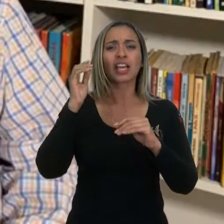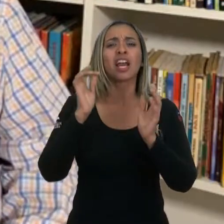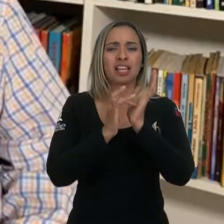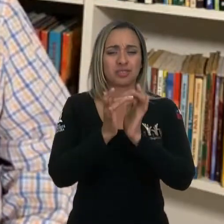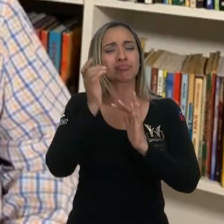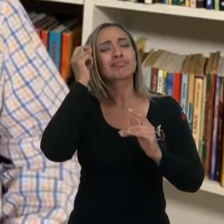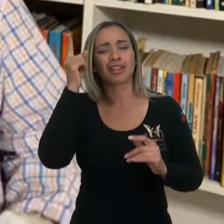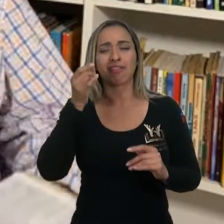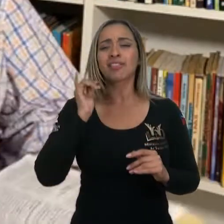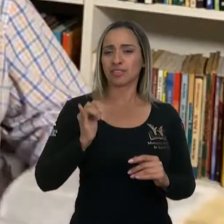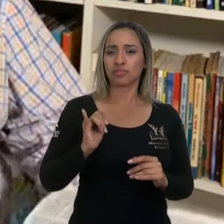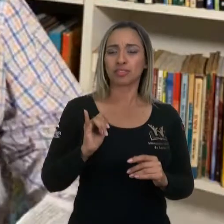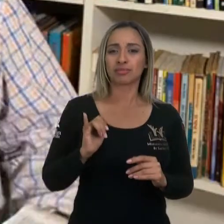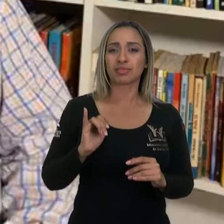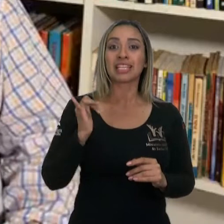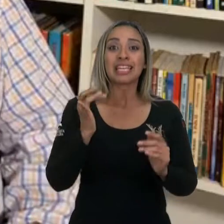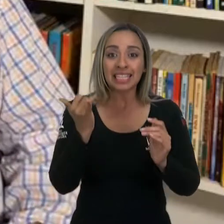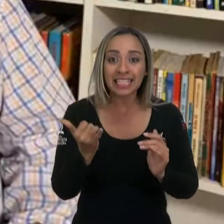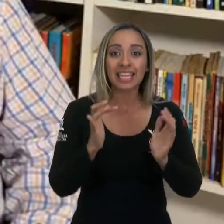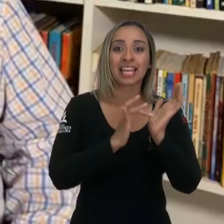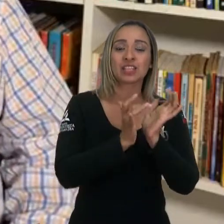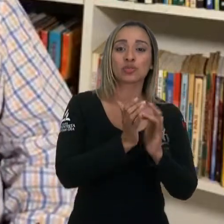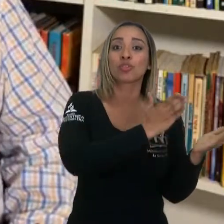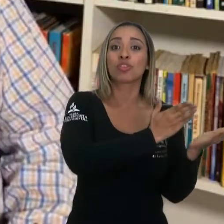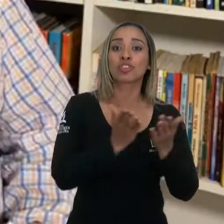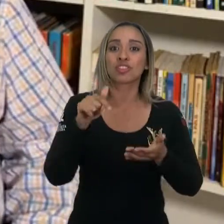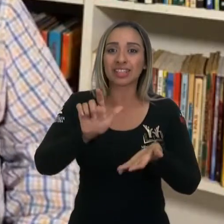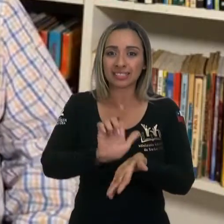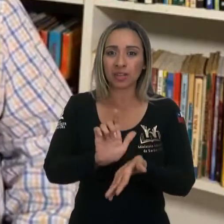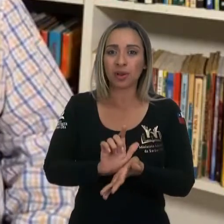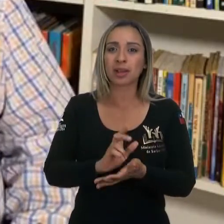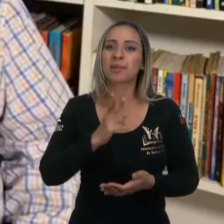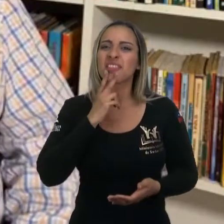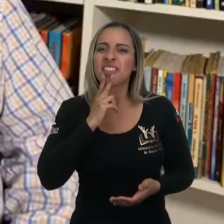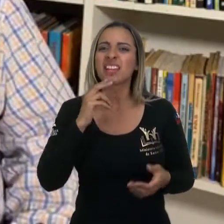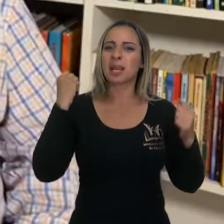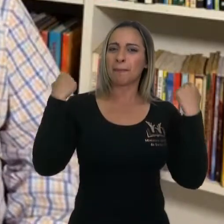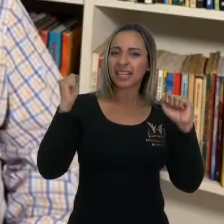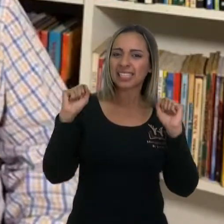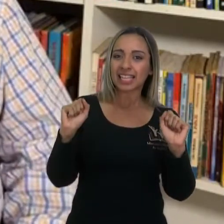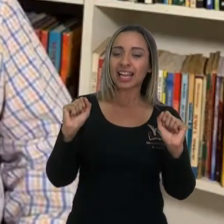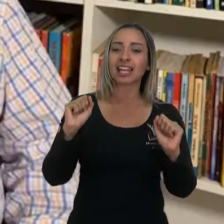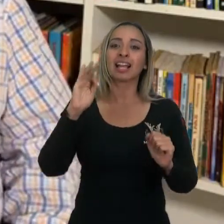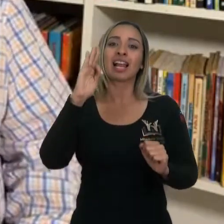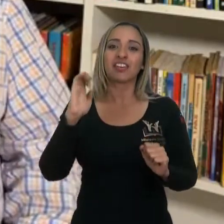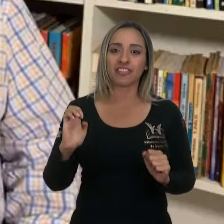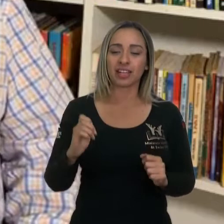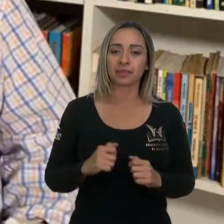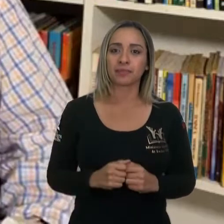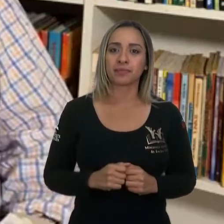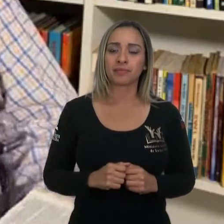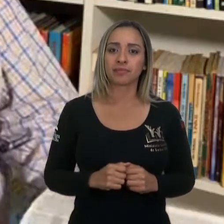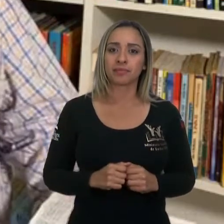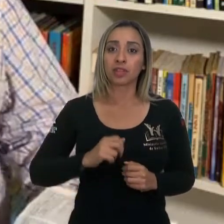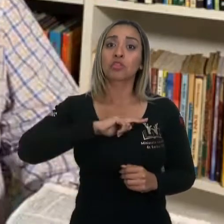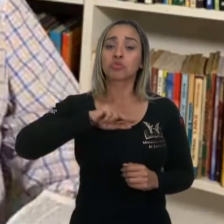enfrentarían a la tormenta. Los llevó para pasar la prueba, la realidad, la práctica, la vida. Ahora, el